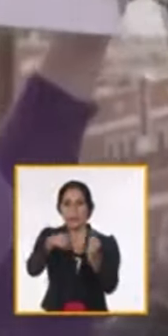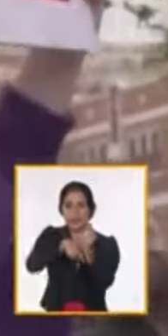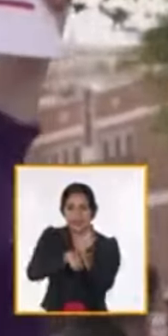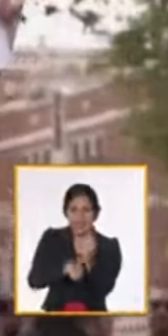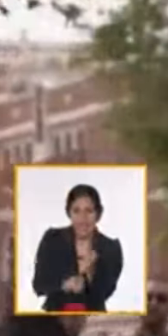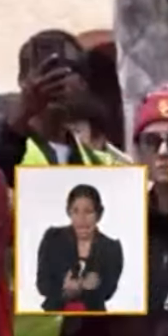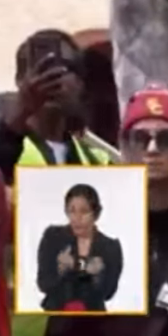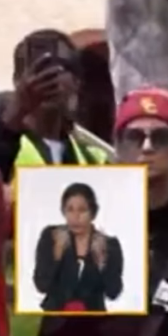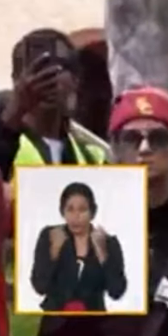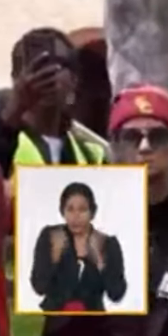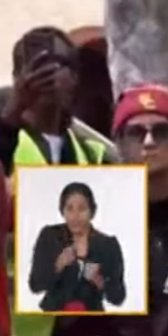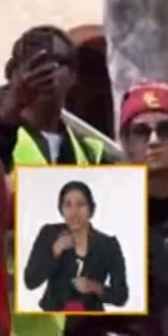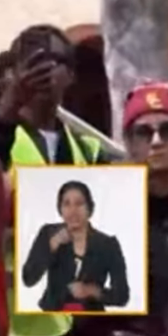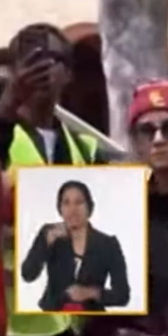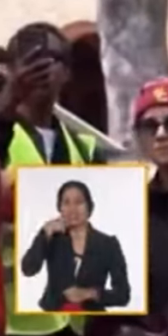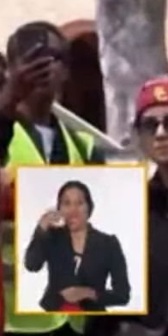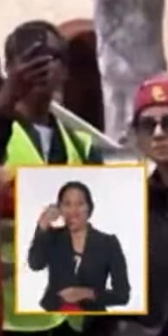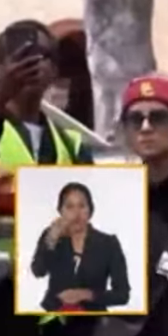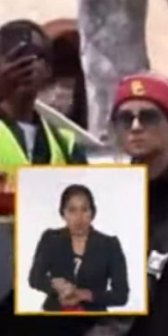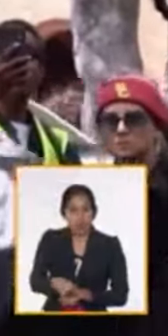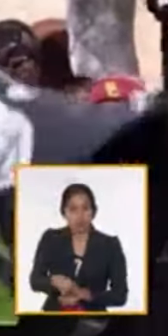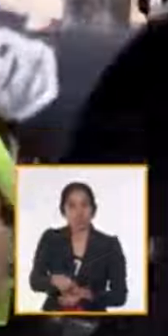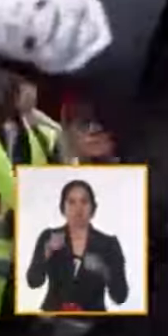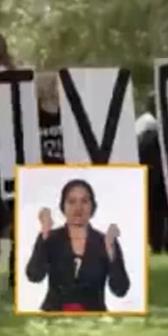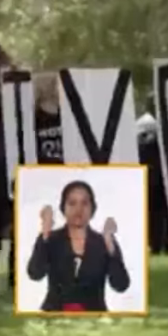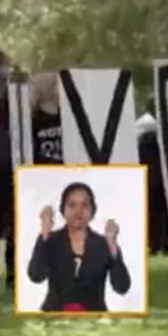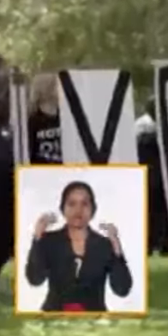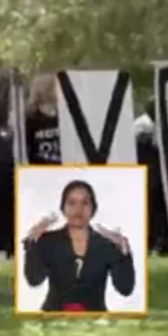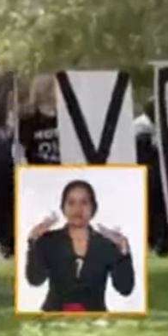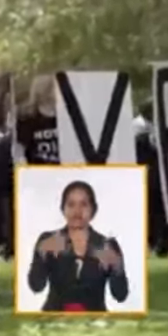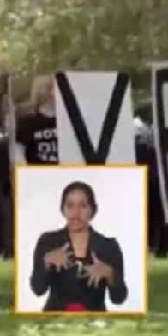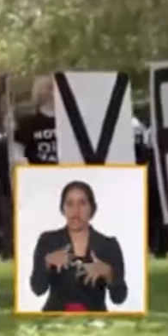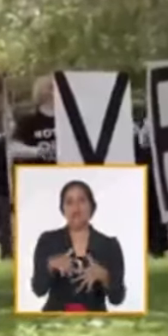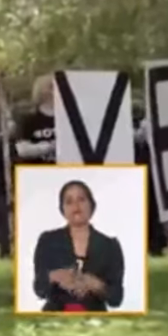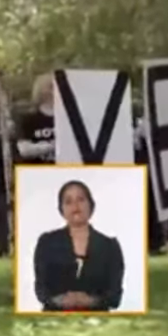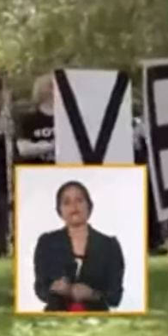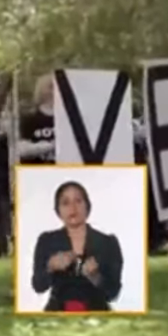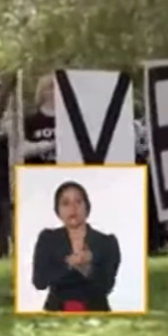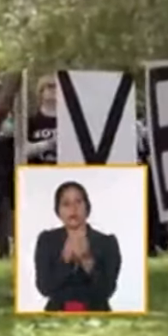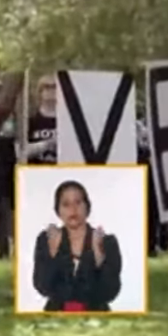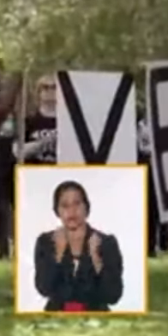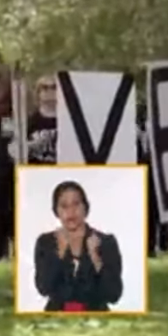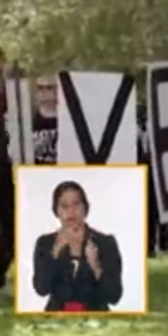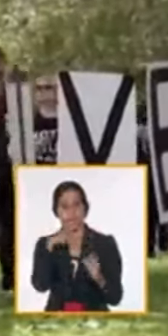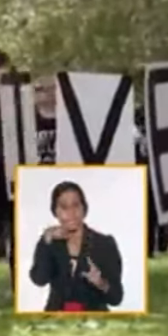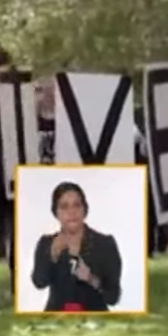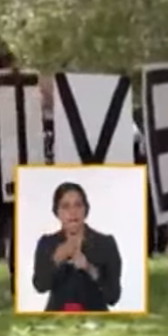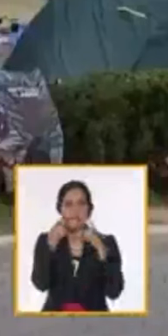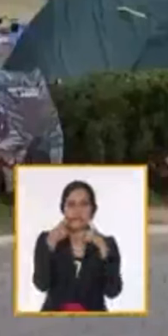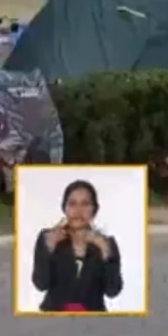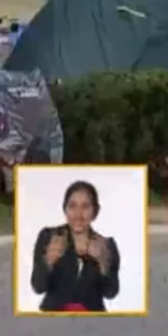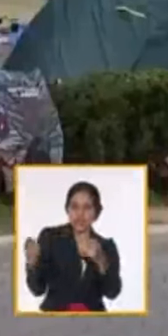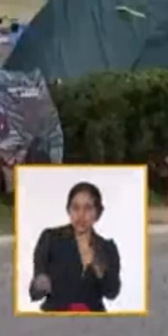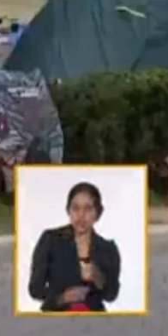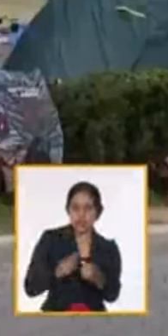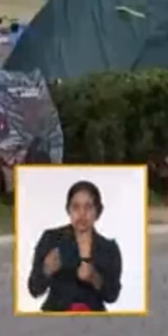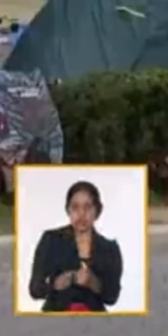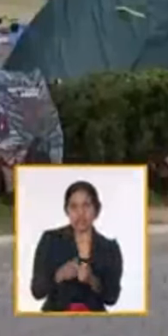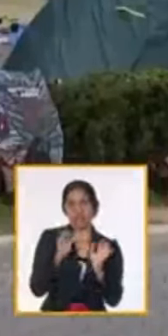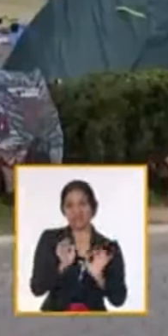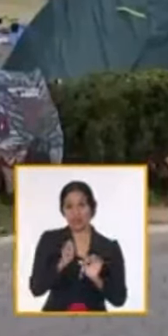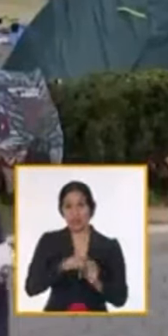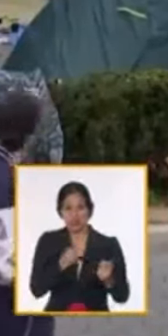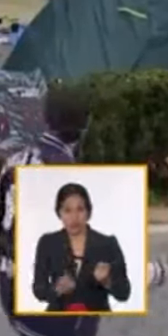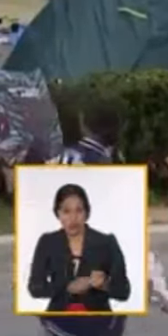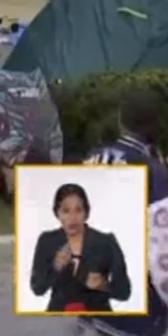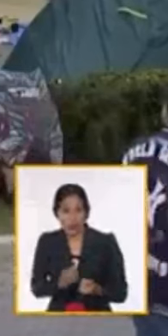nuestra denuncia al sionismo y al imperialismo y fortalecer la longevidad de esta lucha, porque es una lucha que no solamente